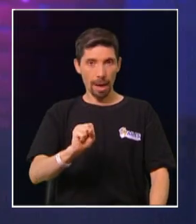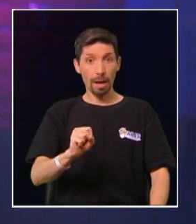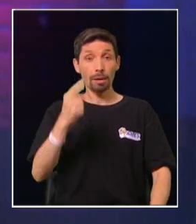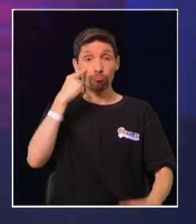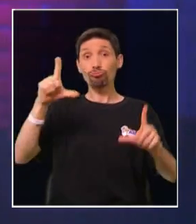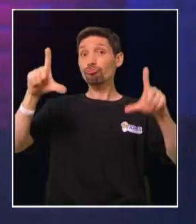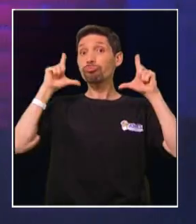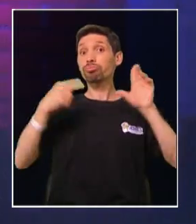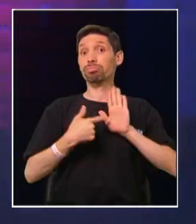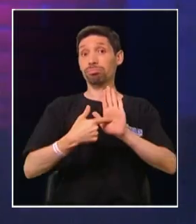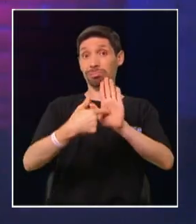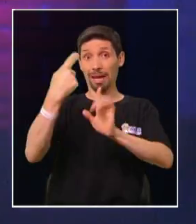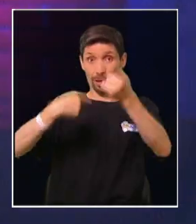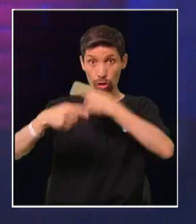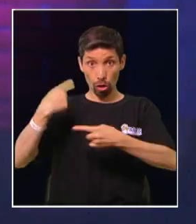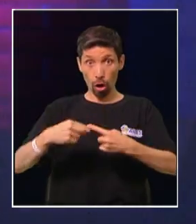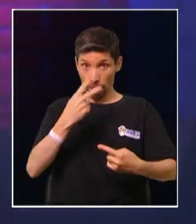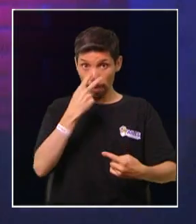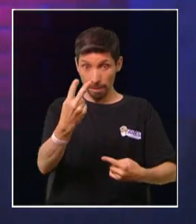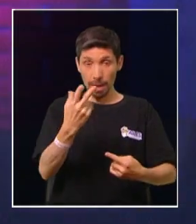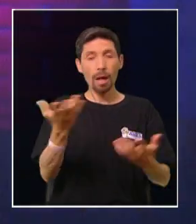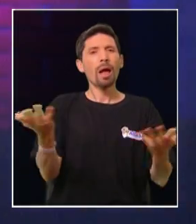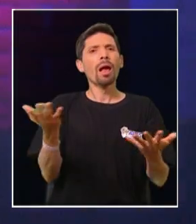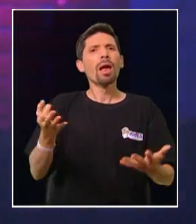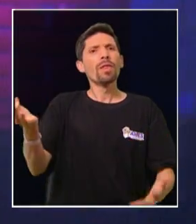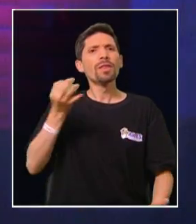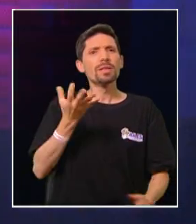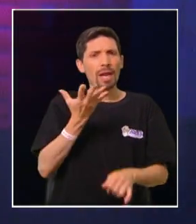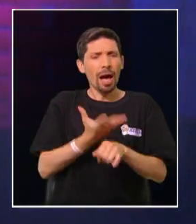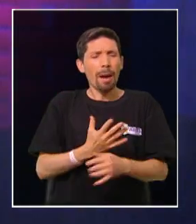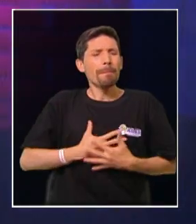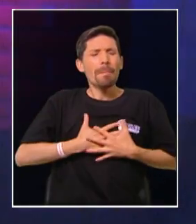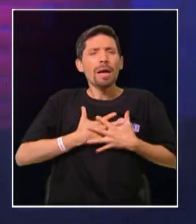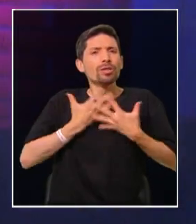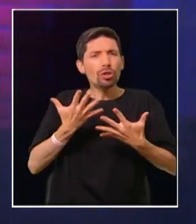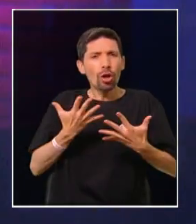la siguiente historia, nos dice que cuando hay pasión,